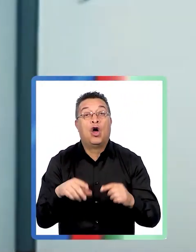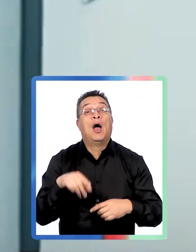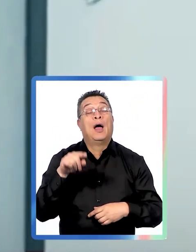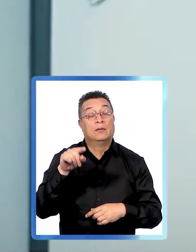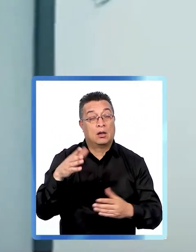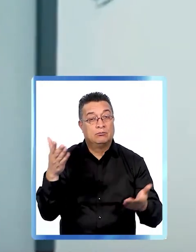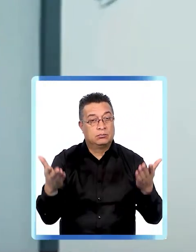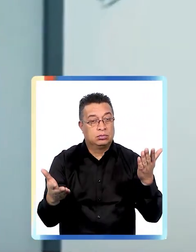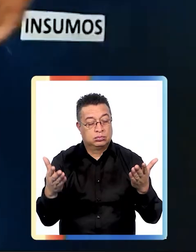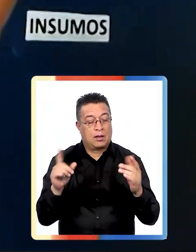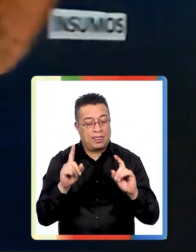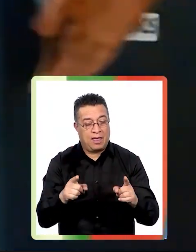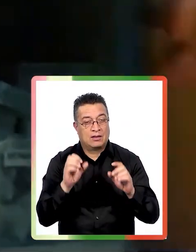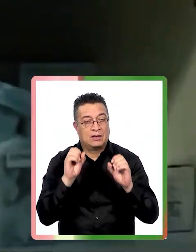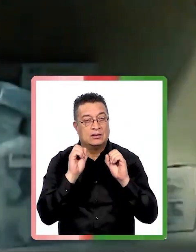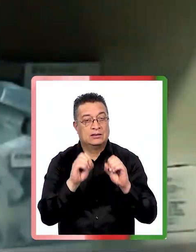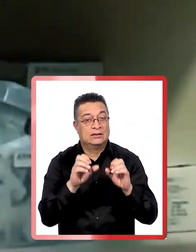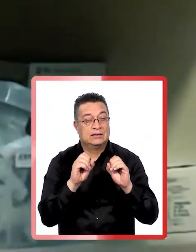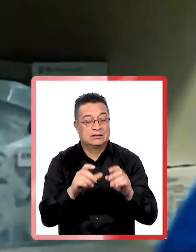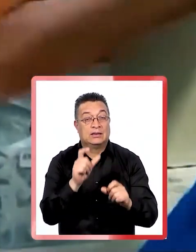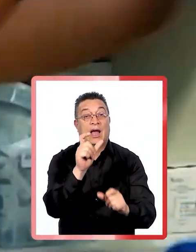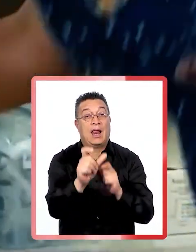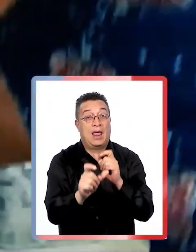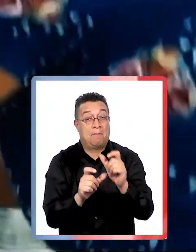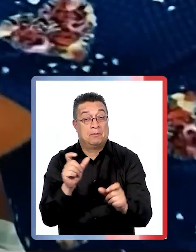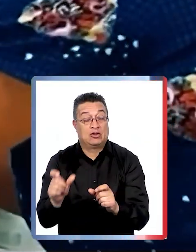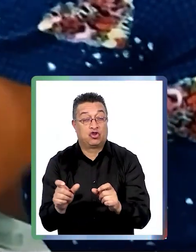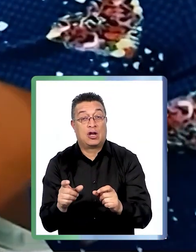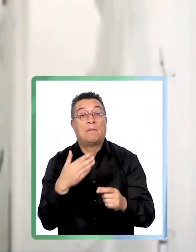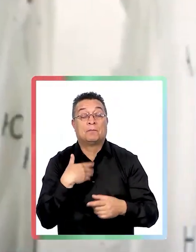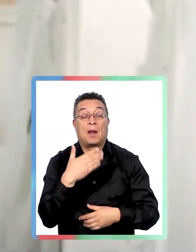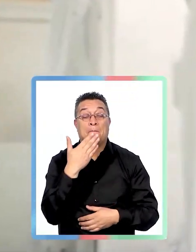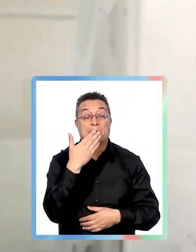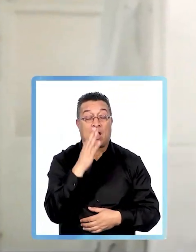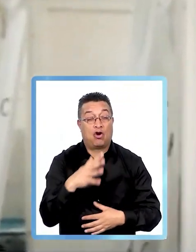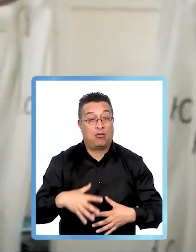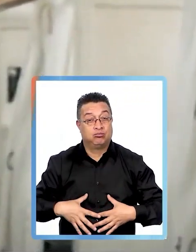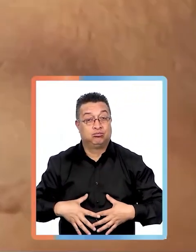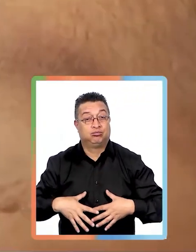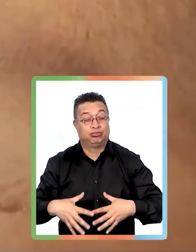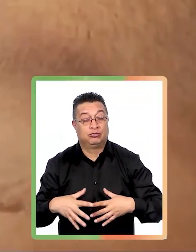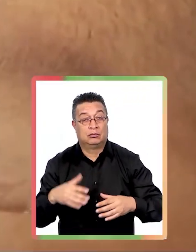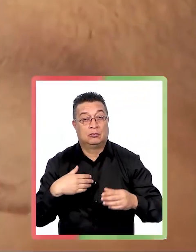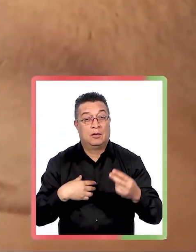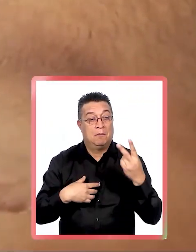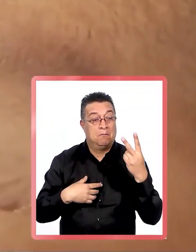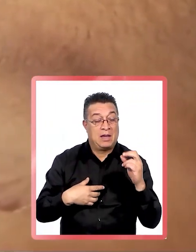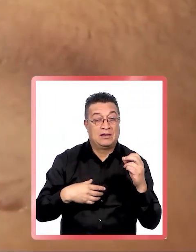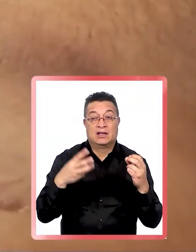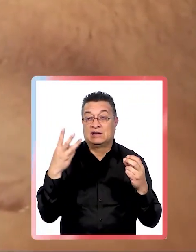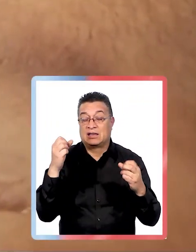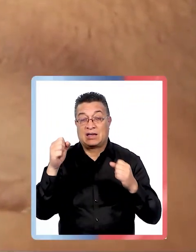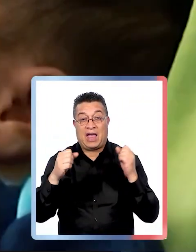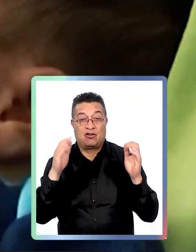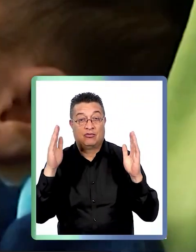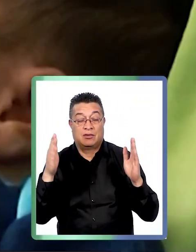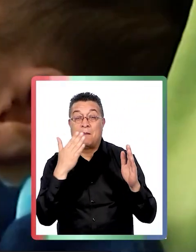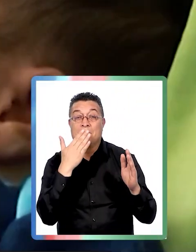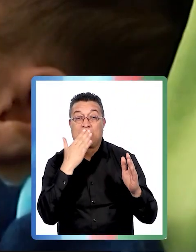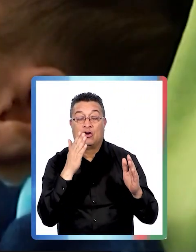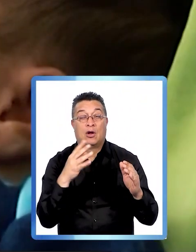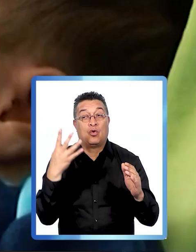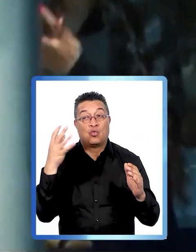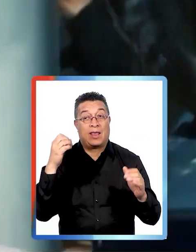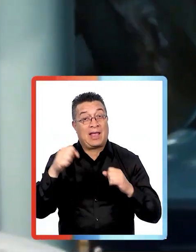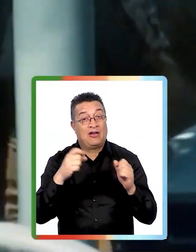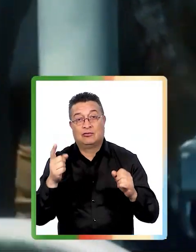balanza es que si uno les enseña a la gente, a la población, que es mejor embarazarse entre los 20 y 30 años de